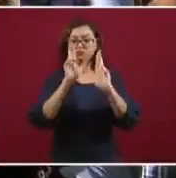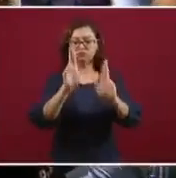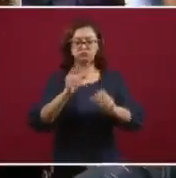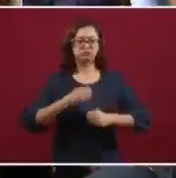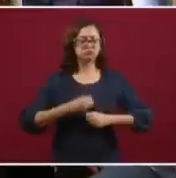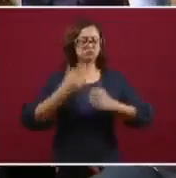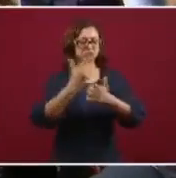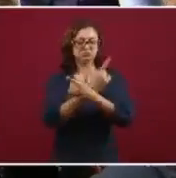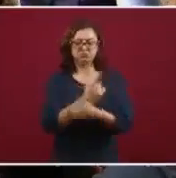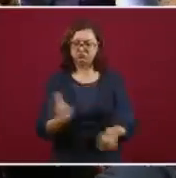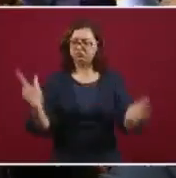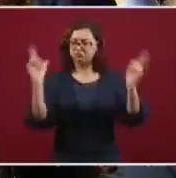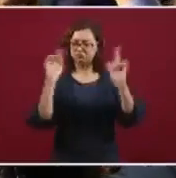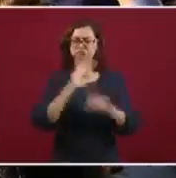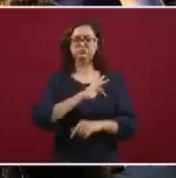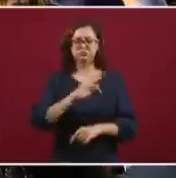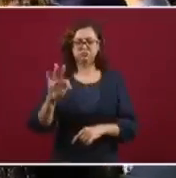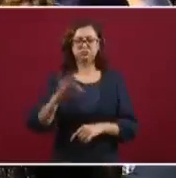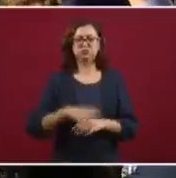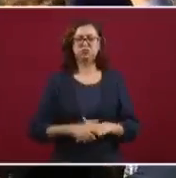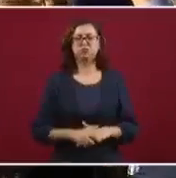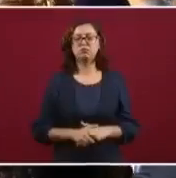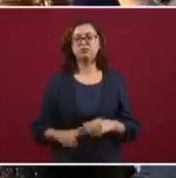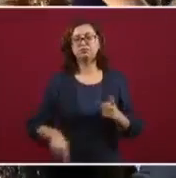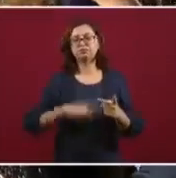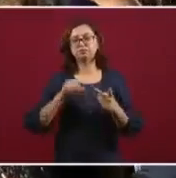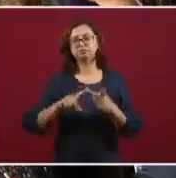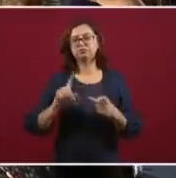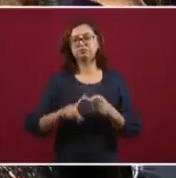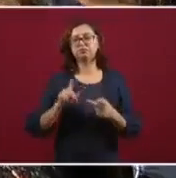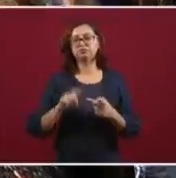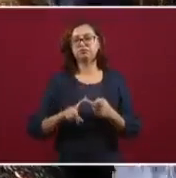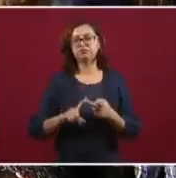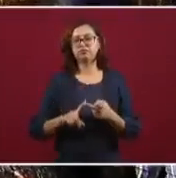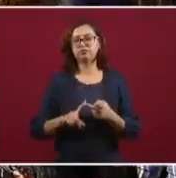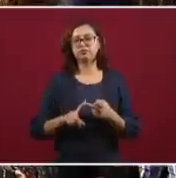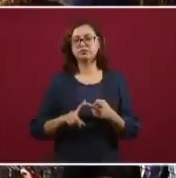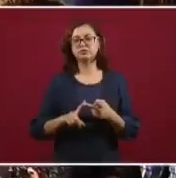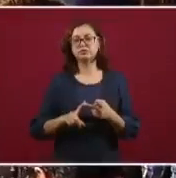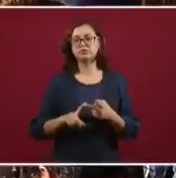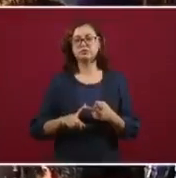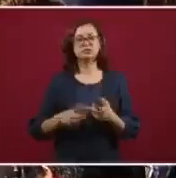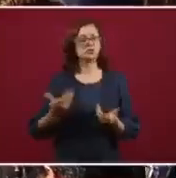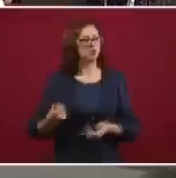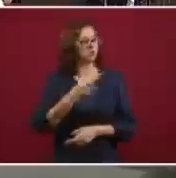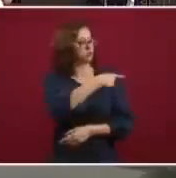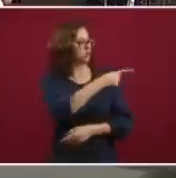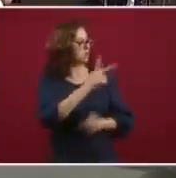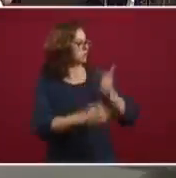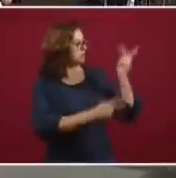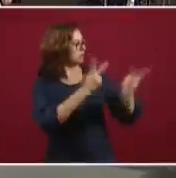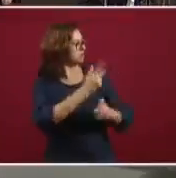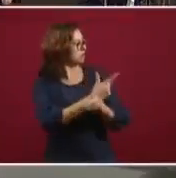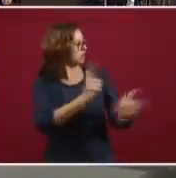libertad. Y una segunda pregunta, presidente, si me lo permite. Bueno, cuando ustedes preguntan, nadie los cuestiona.